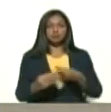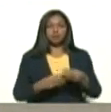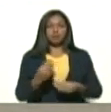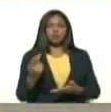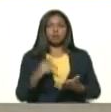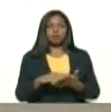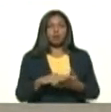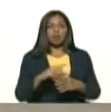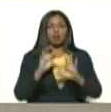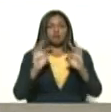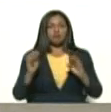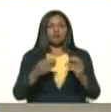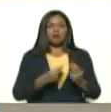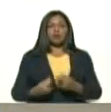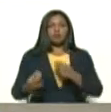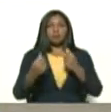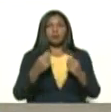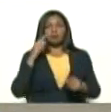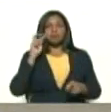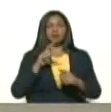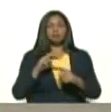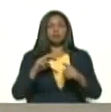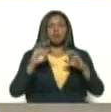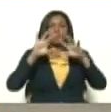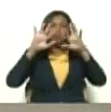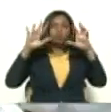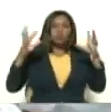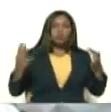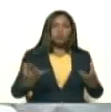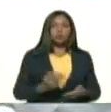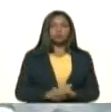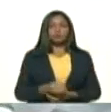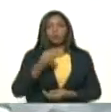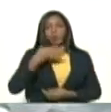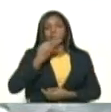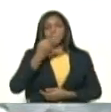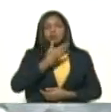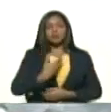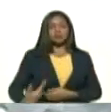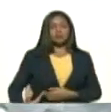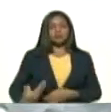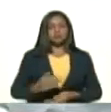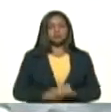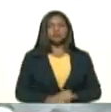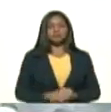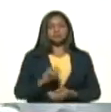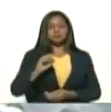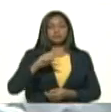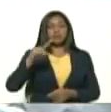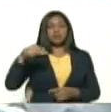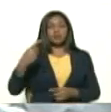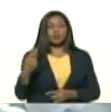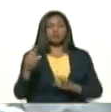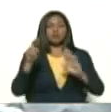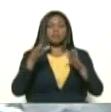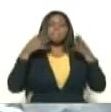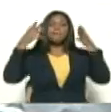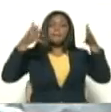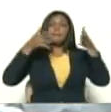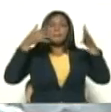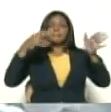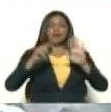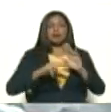los motores económicos en medio de la pandemia, por favor. Sí, buenas tardes, presidente. En efecto, después que usted instruyó